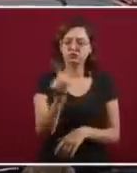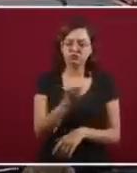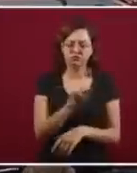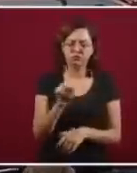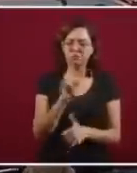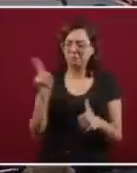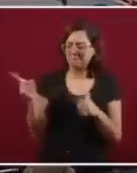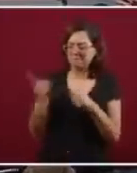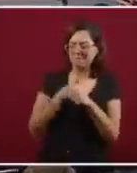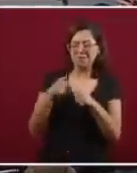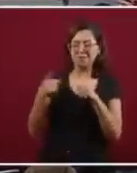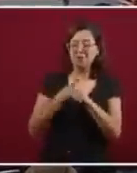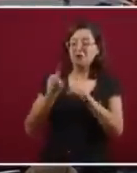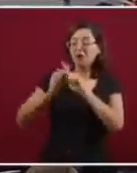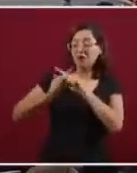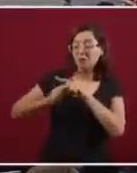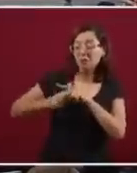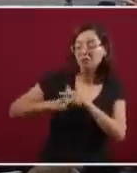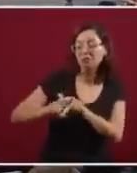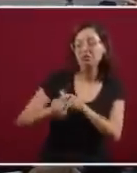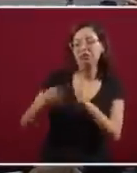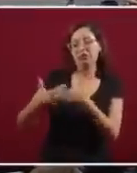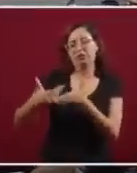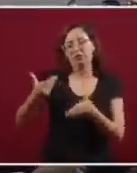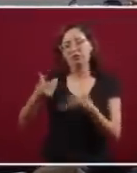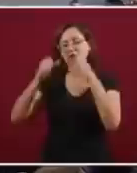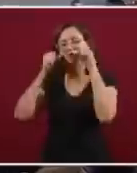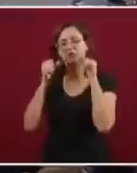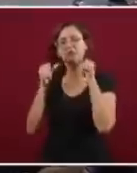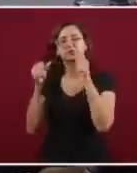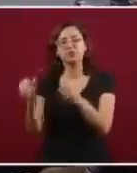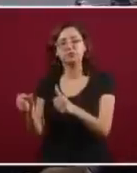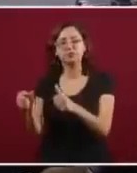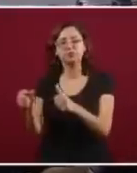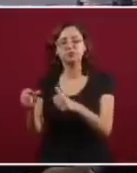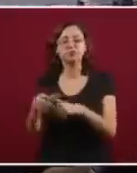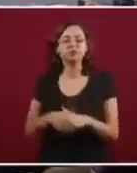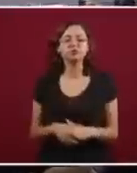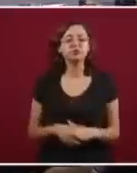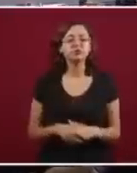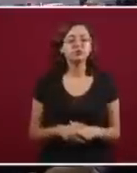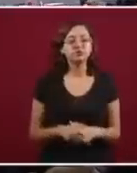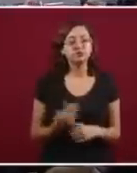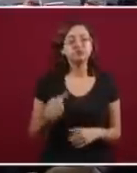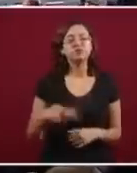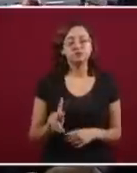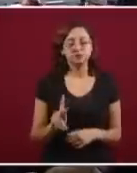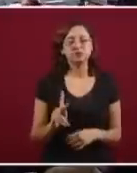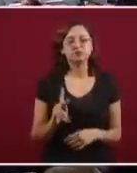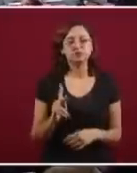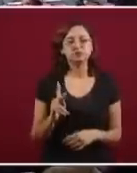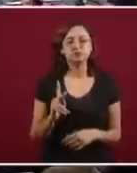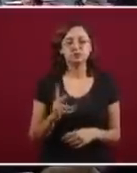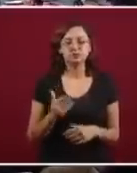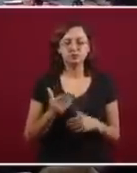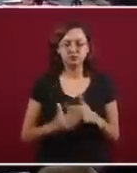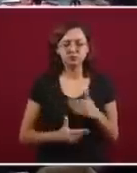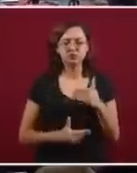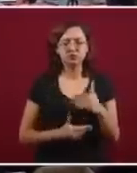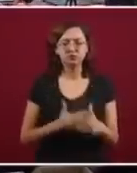fundamentalmente las causas pero así hemos iniciado